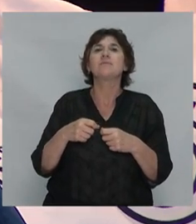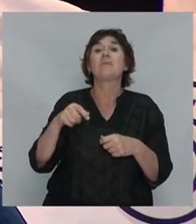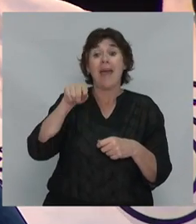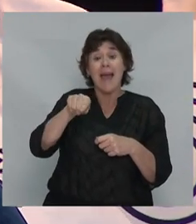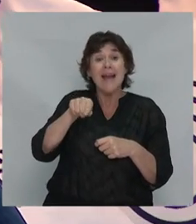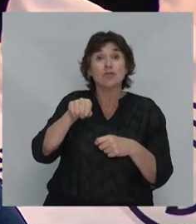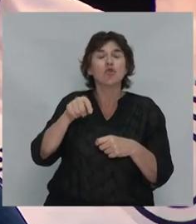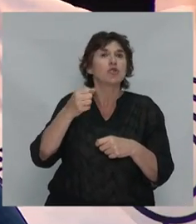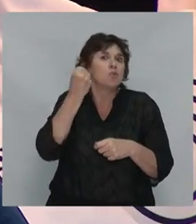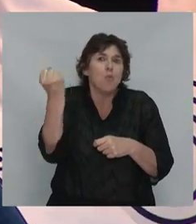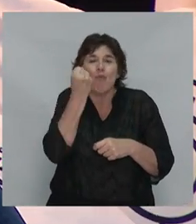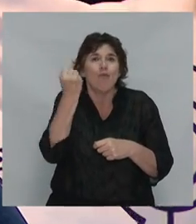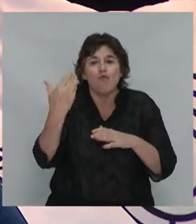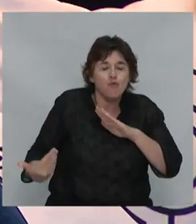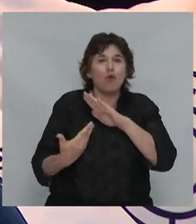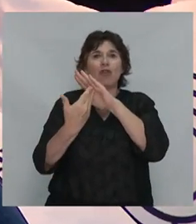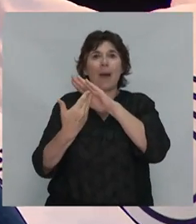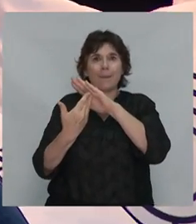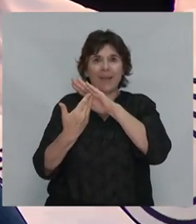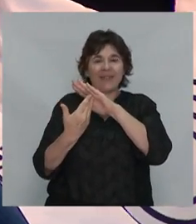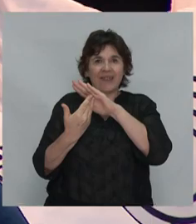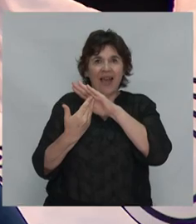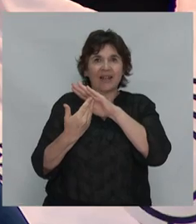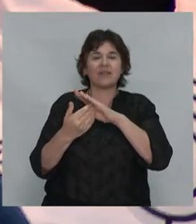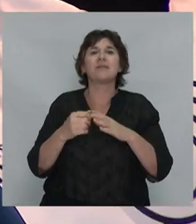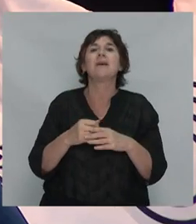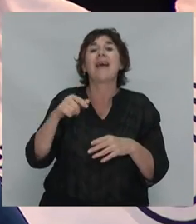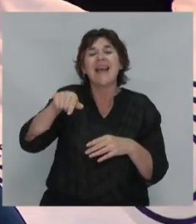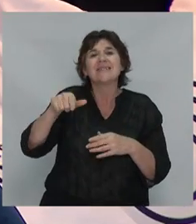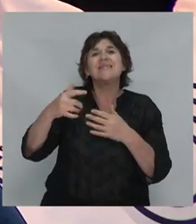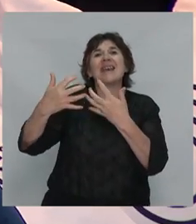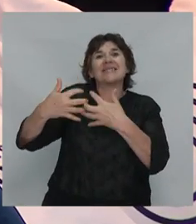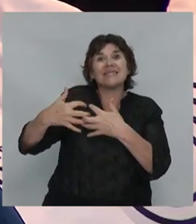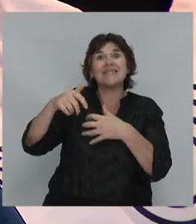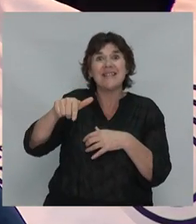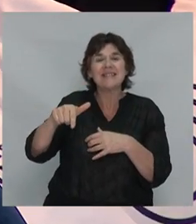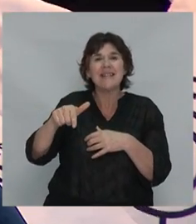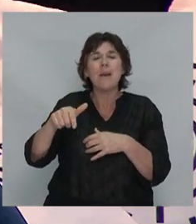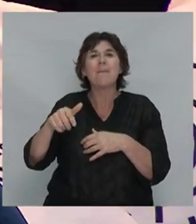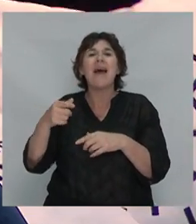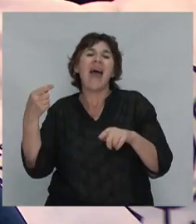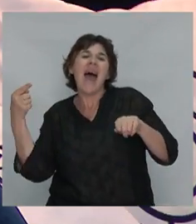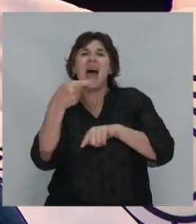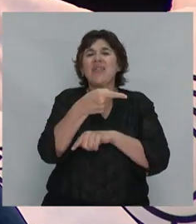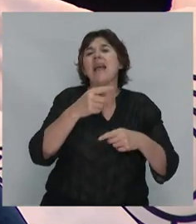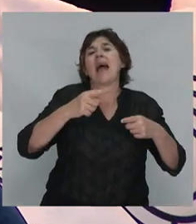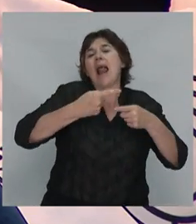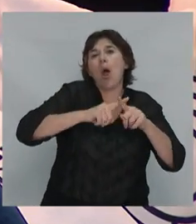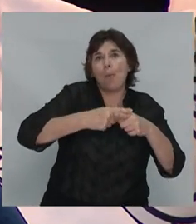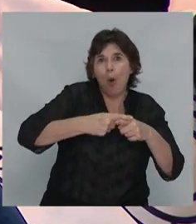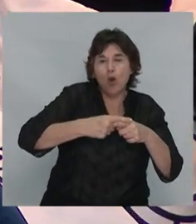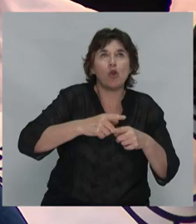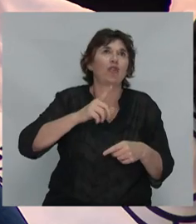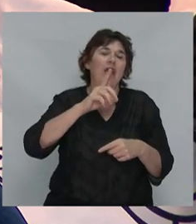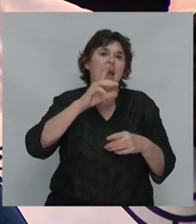central es una parte fundamental pero es parte de un sistema que atacan geopolíticamente que ataca el